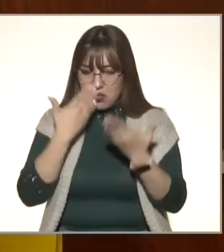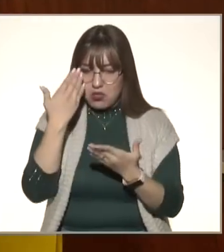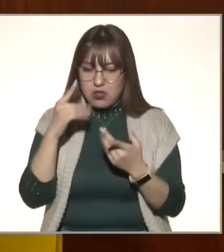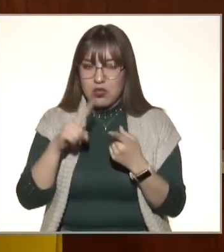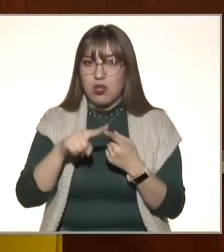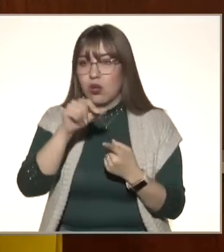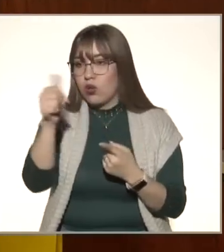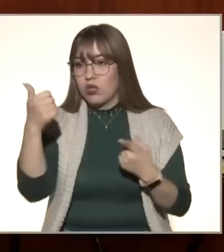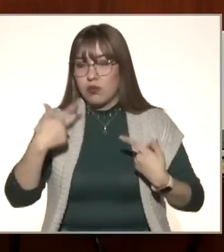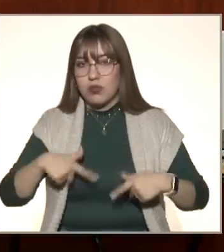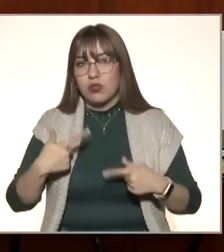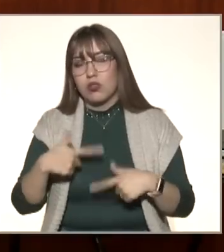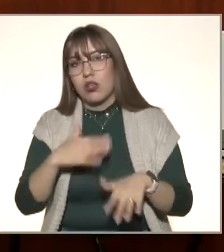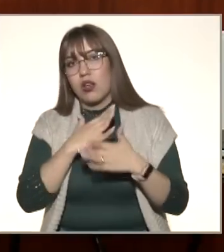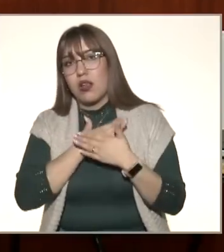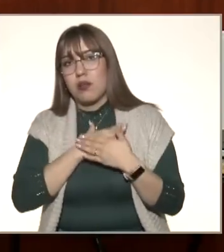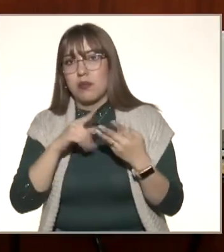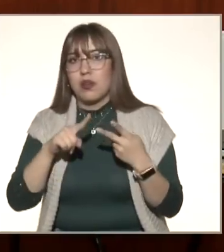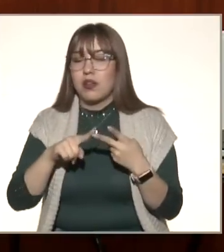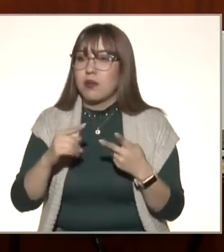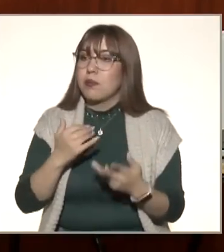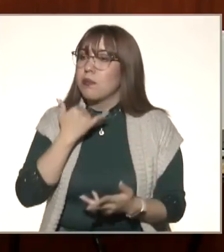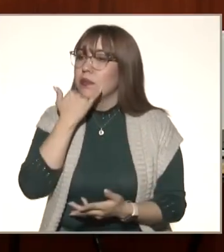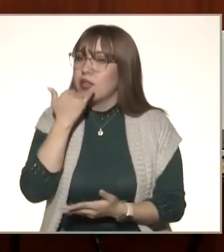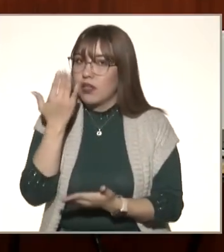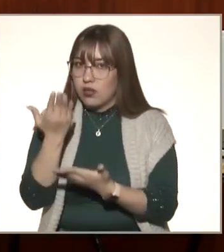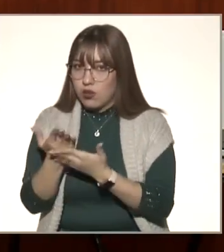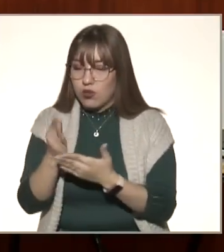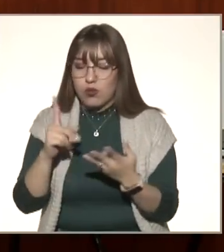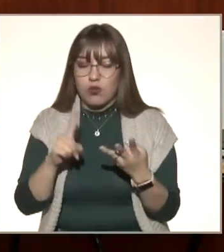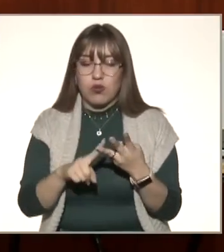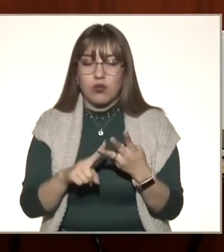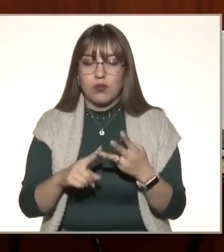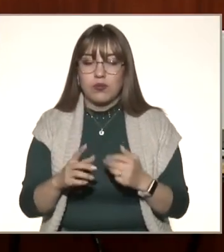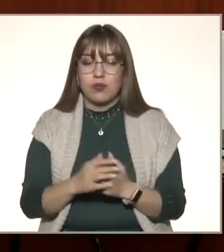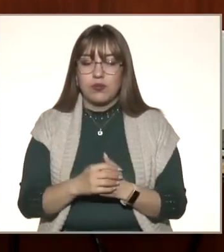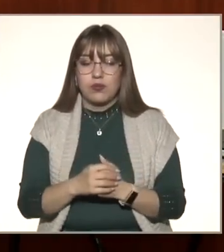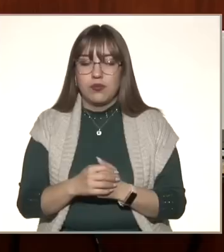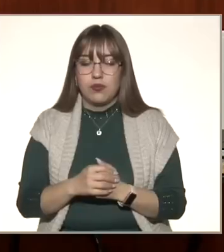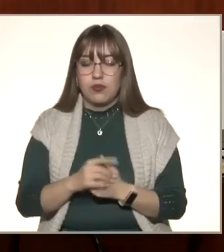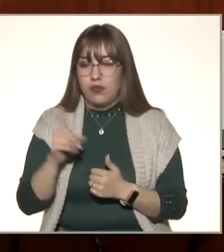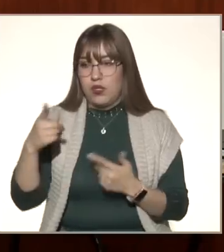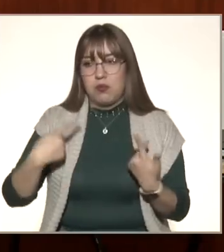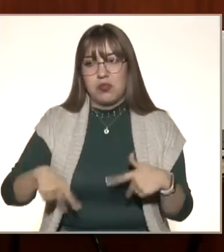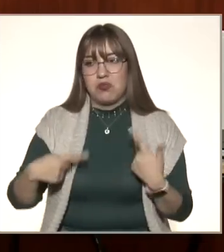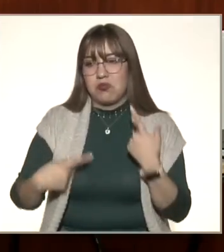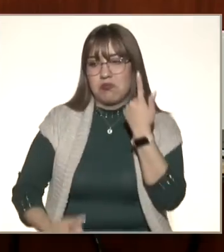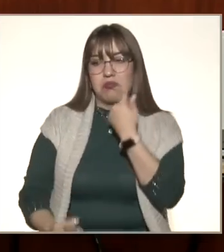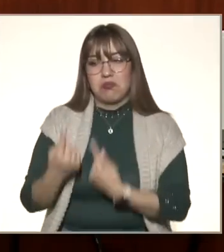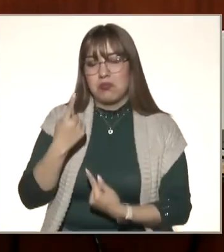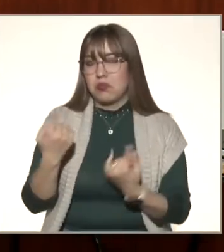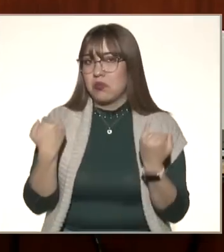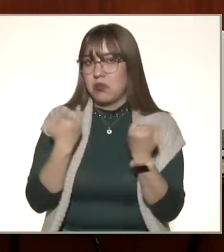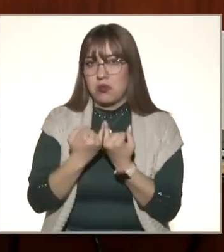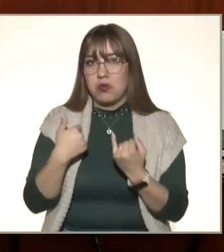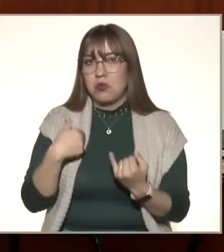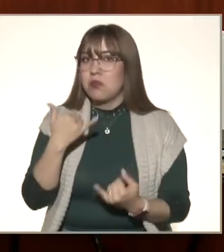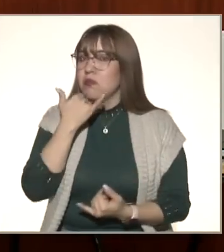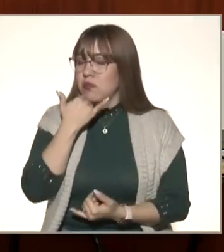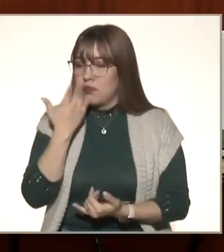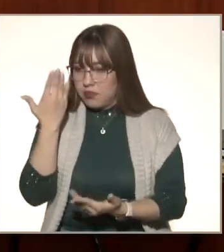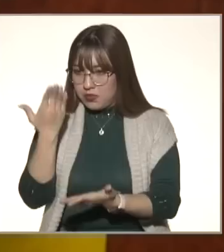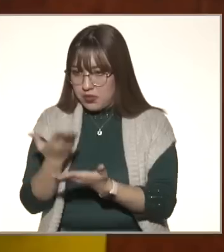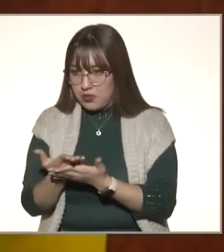ser bondadoso con el otro, el perdón que le tienes que ofrecer independientemente de lo que pase, si realmente